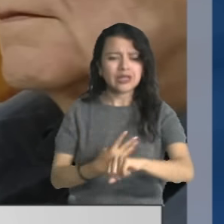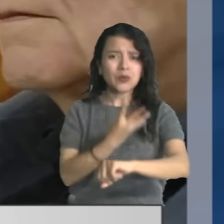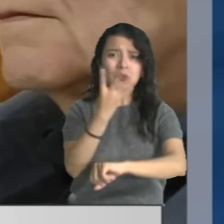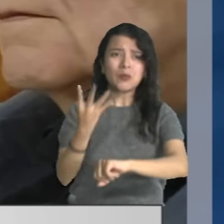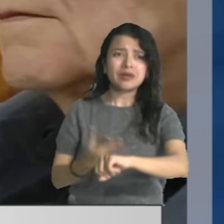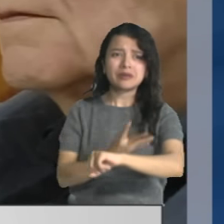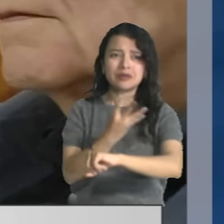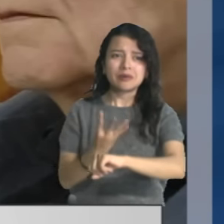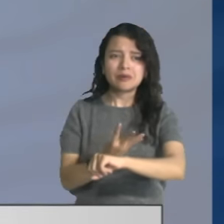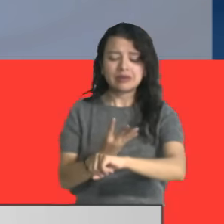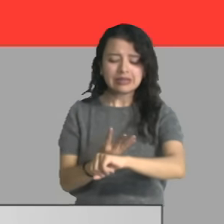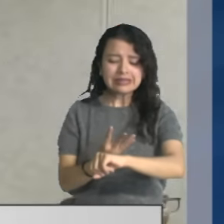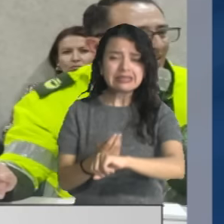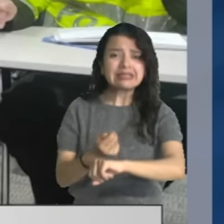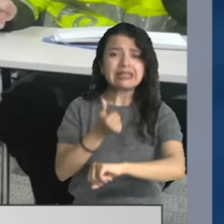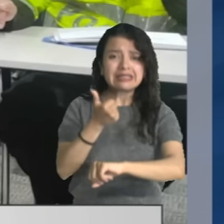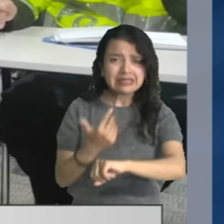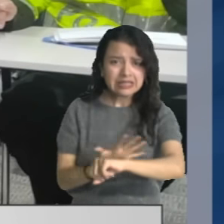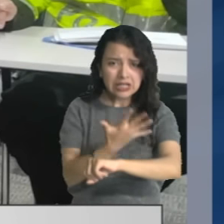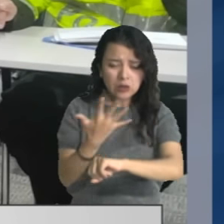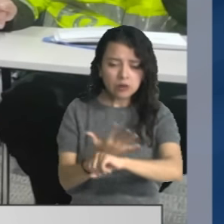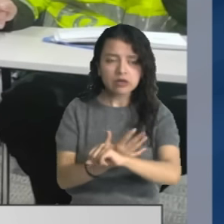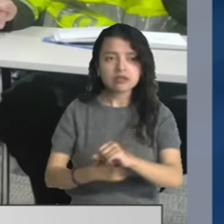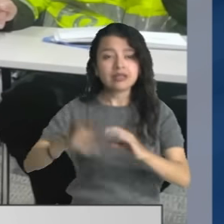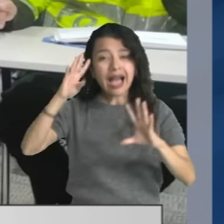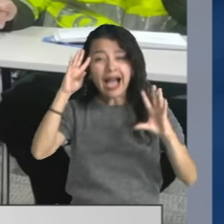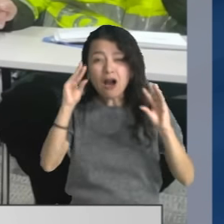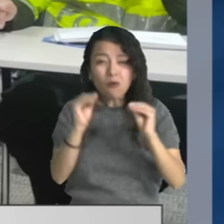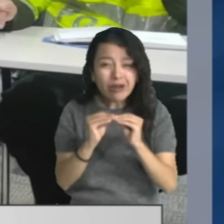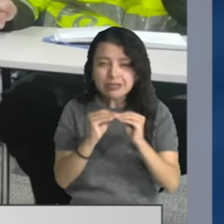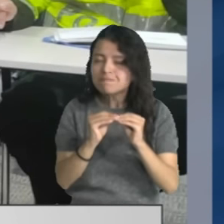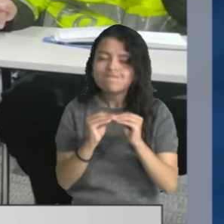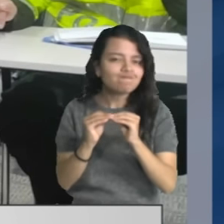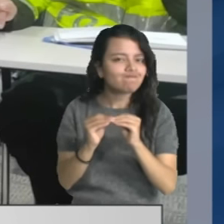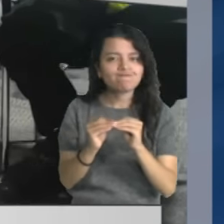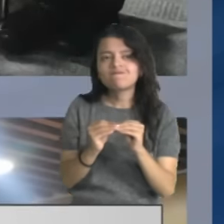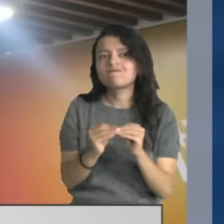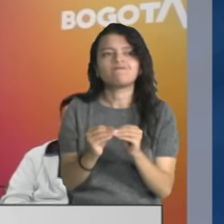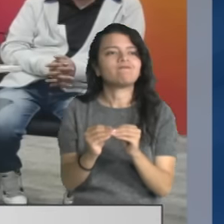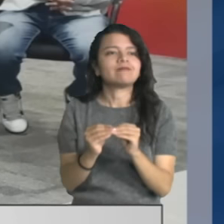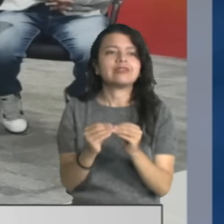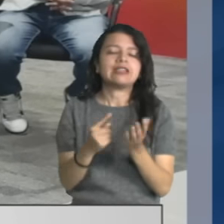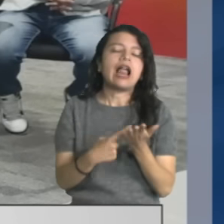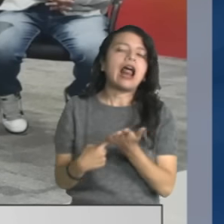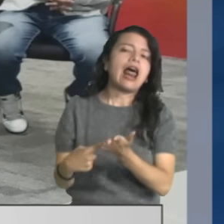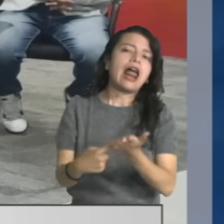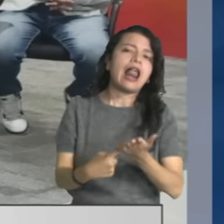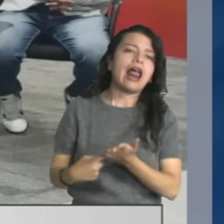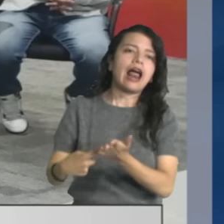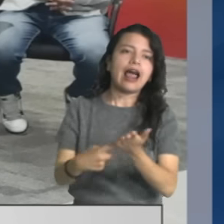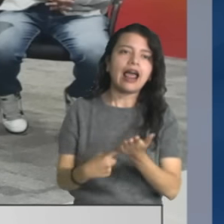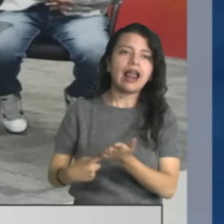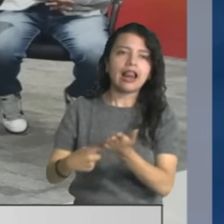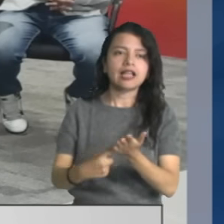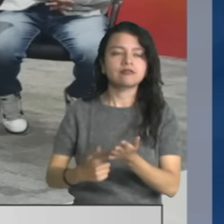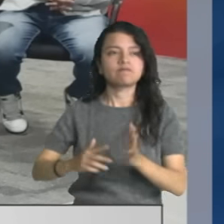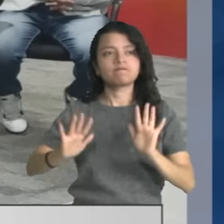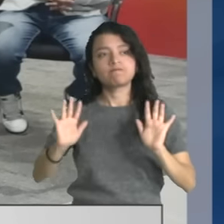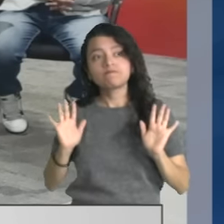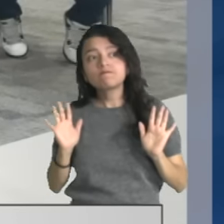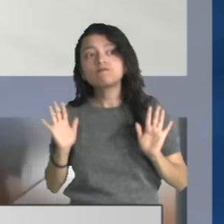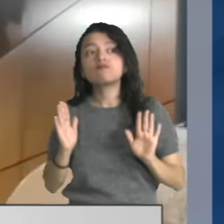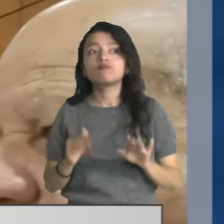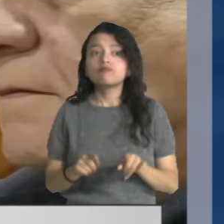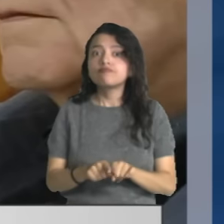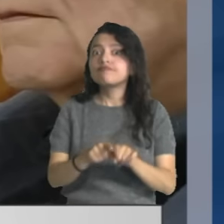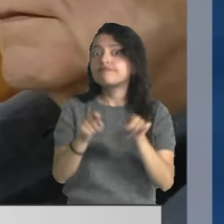horas y 40 minutos tratando de llegar a un acuerdo, no se ha logrado pactar algún tipo de este precisamente, y es posible